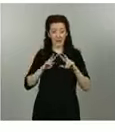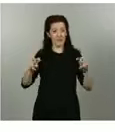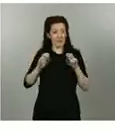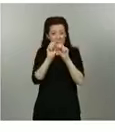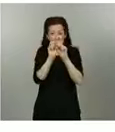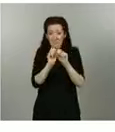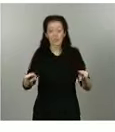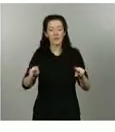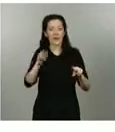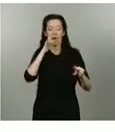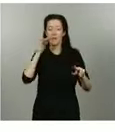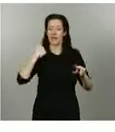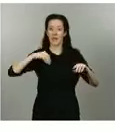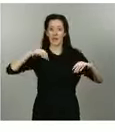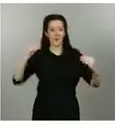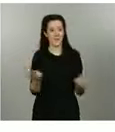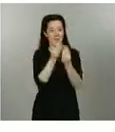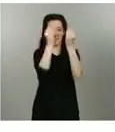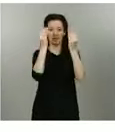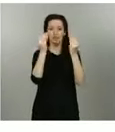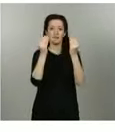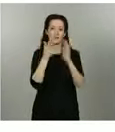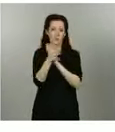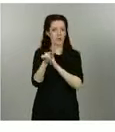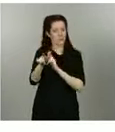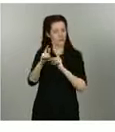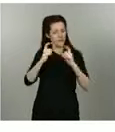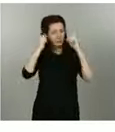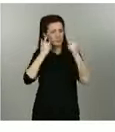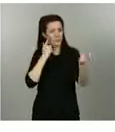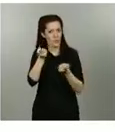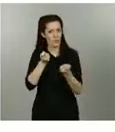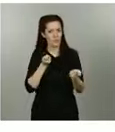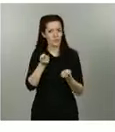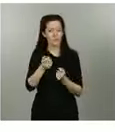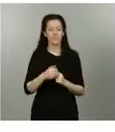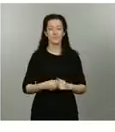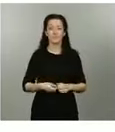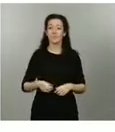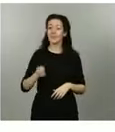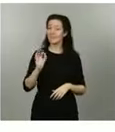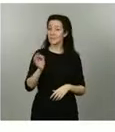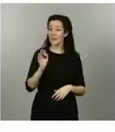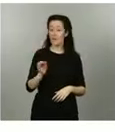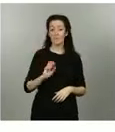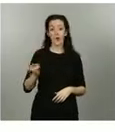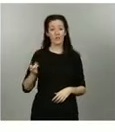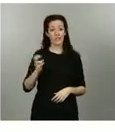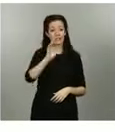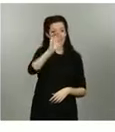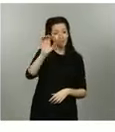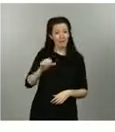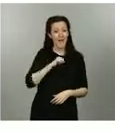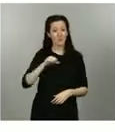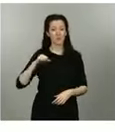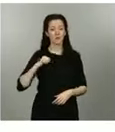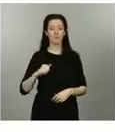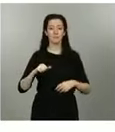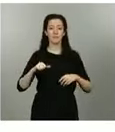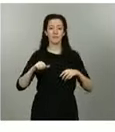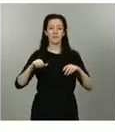esfuerzo importantísimo de control. Sí que es cierto que aquellas que han tenido evoluciones mucho más lentas, evoluciones con muchos menos casos, están en